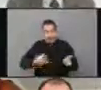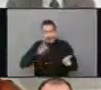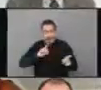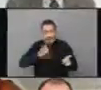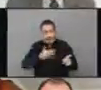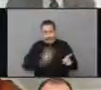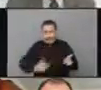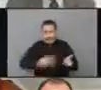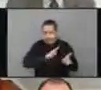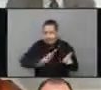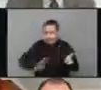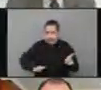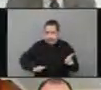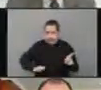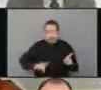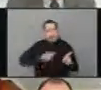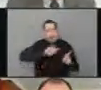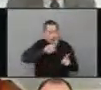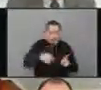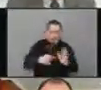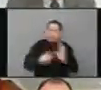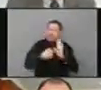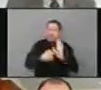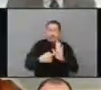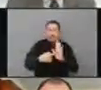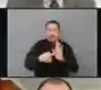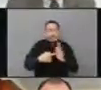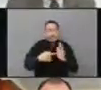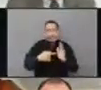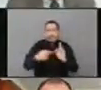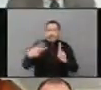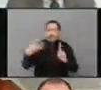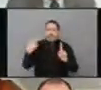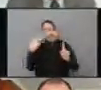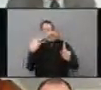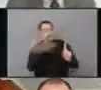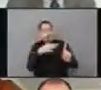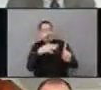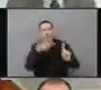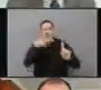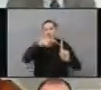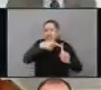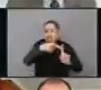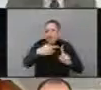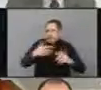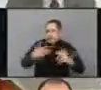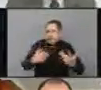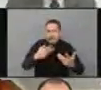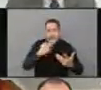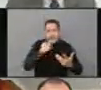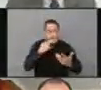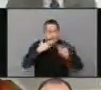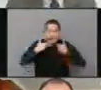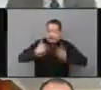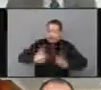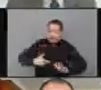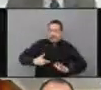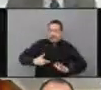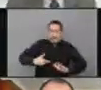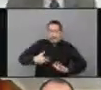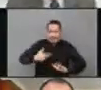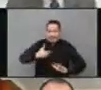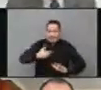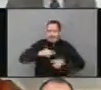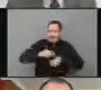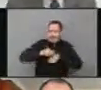también, es un recurso público. Entonces, si hay una promoción personalizada y usa su,